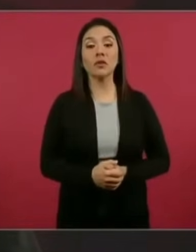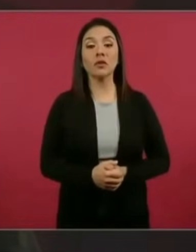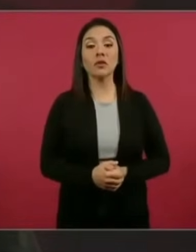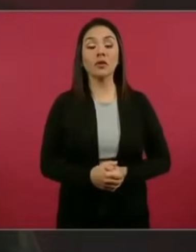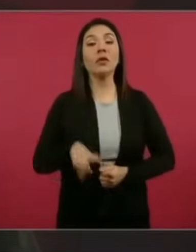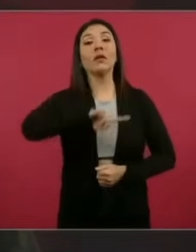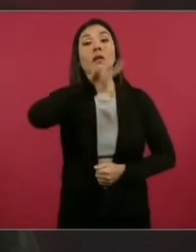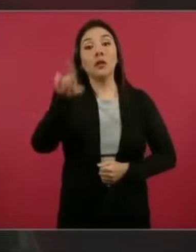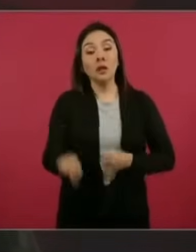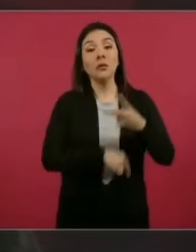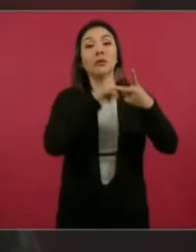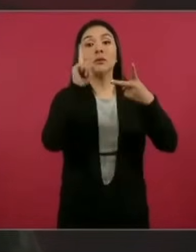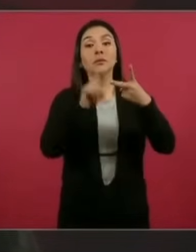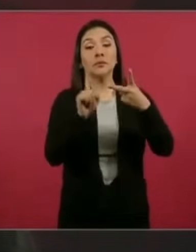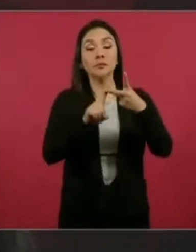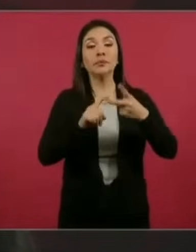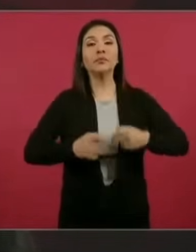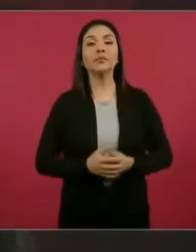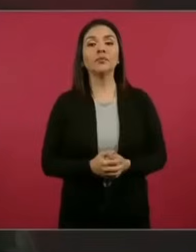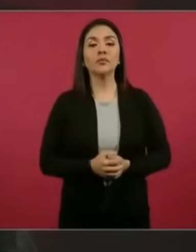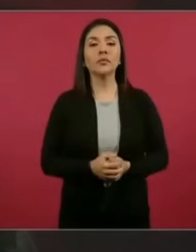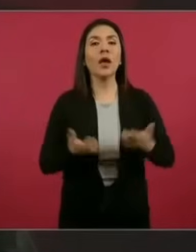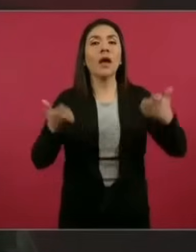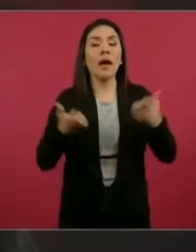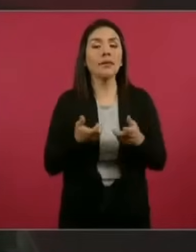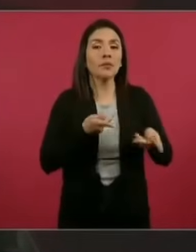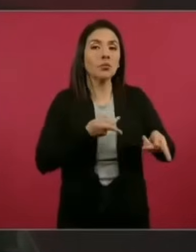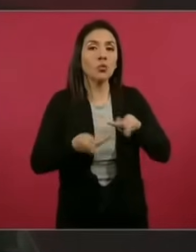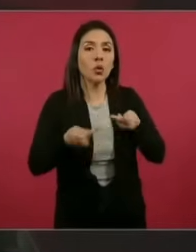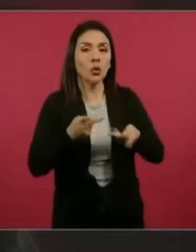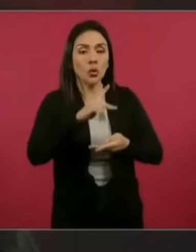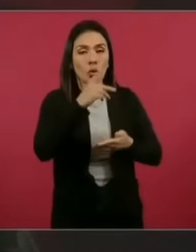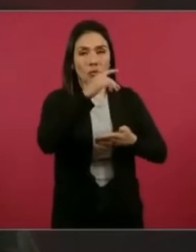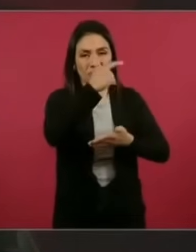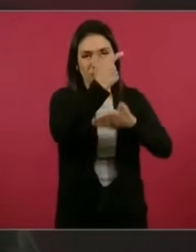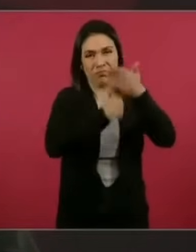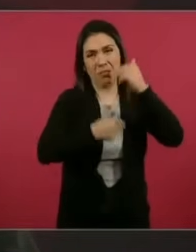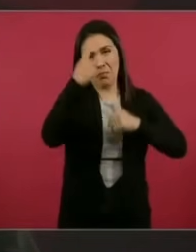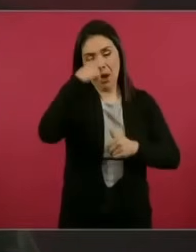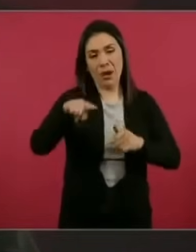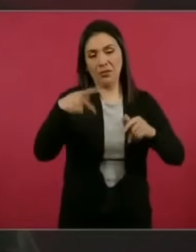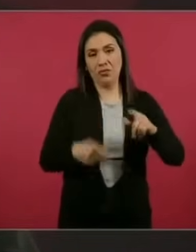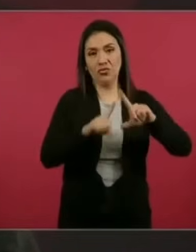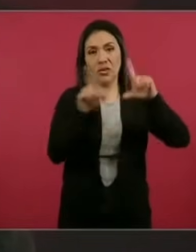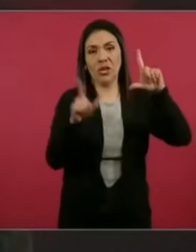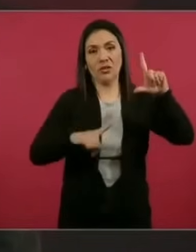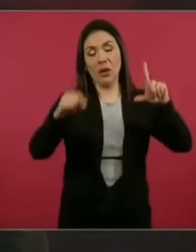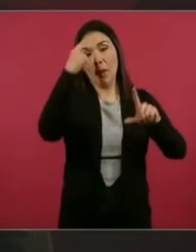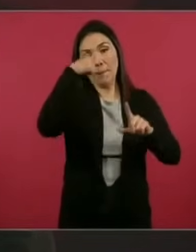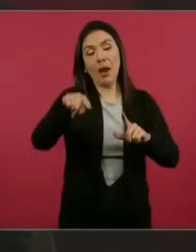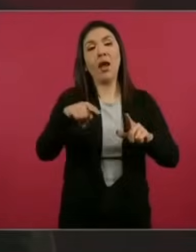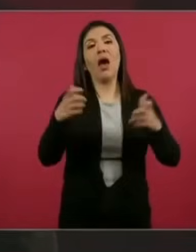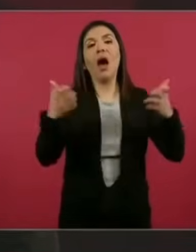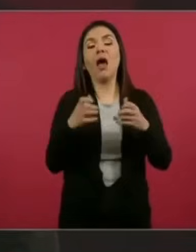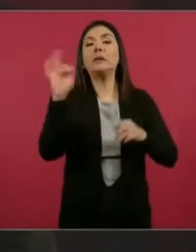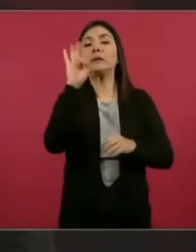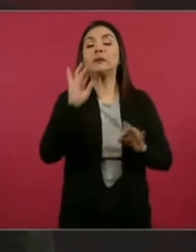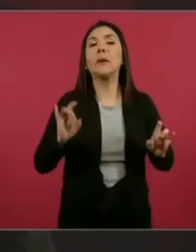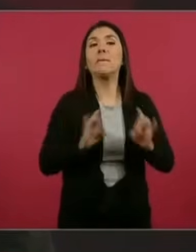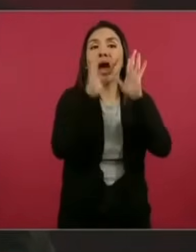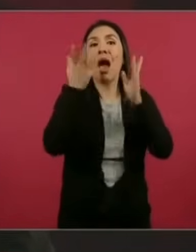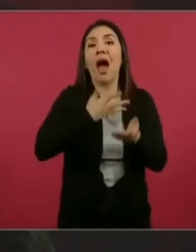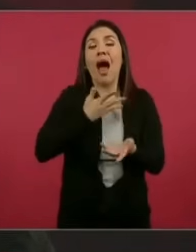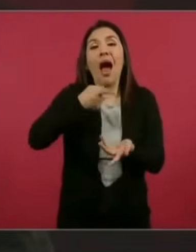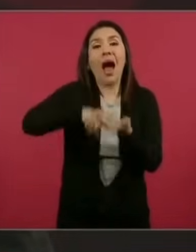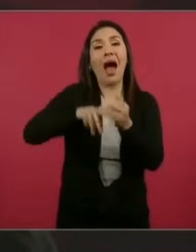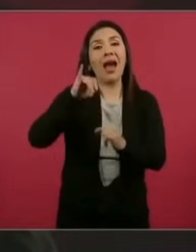En segundo lugar, se aplicó el Protocolo Nacional Homologado de Gestión de Incidentes Cibernéticos, que es el que se aplica